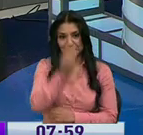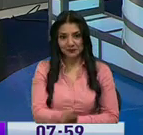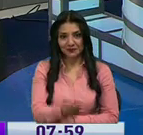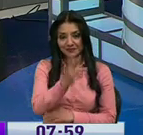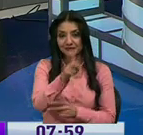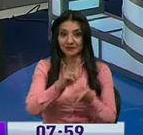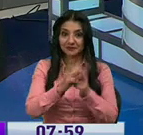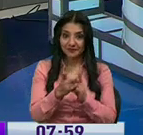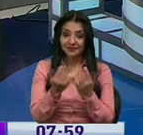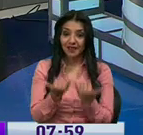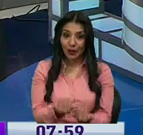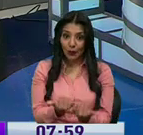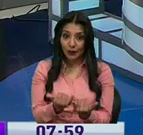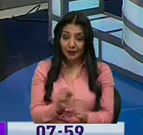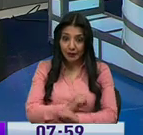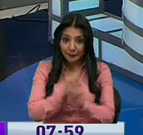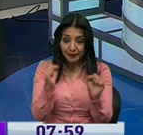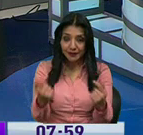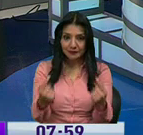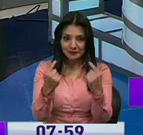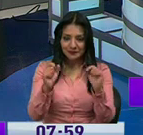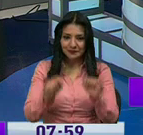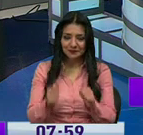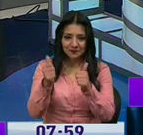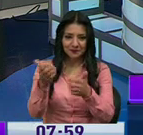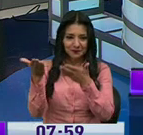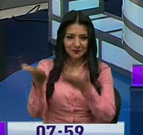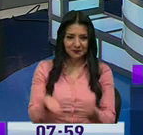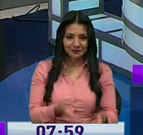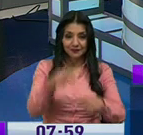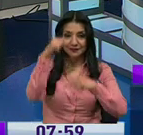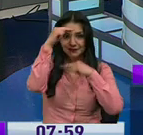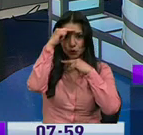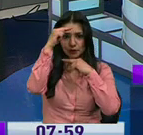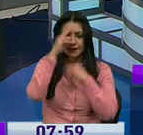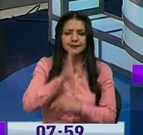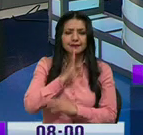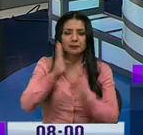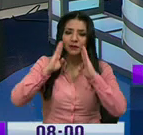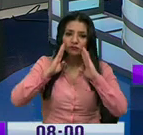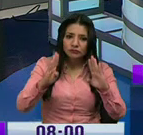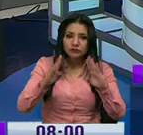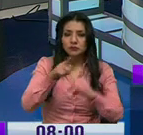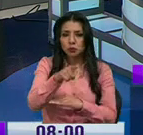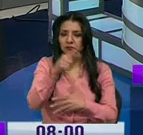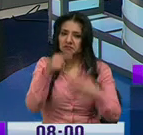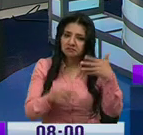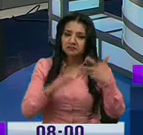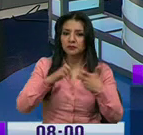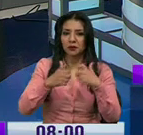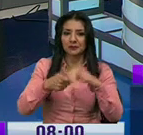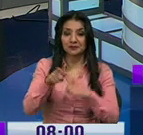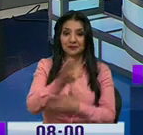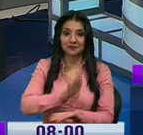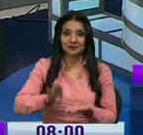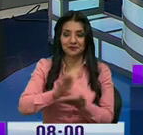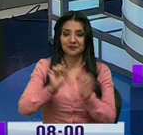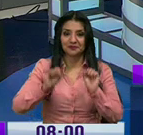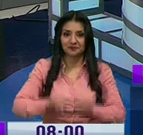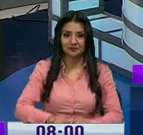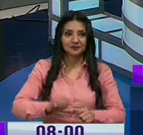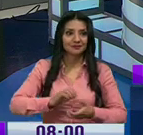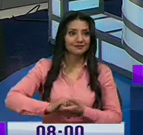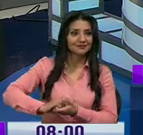que nos están viendo a esta hora. Bienvenidos a este noticiero que siempre se preocupa por todas las cosas que ocurren ahí en su barrio.